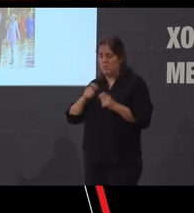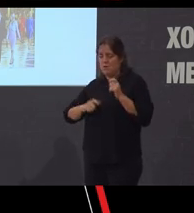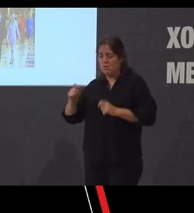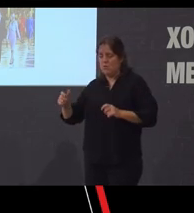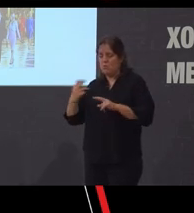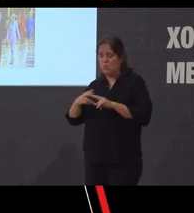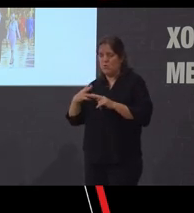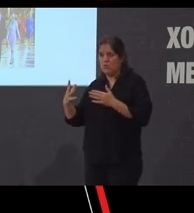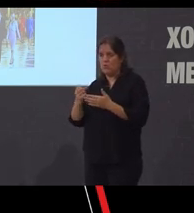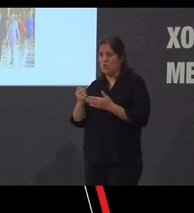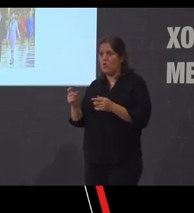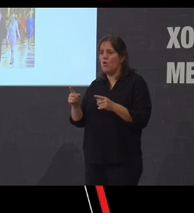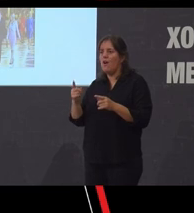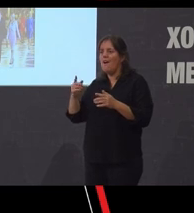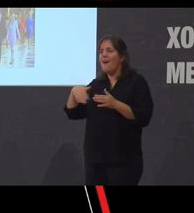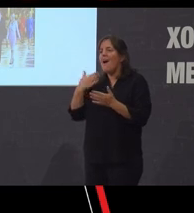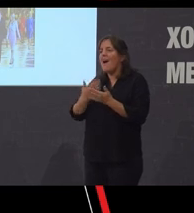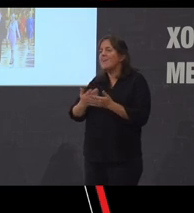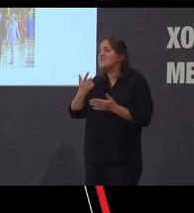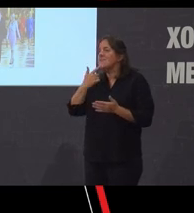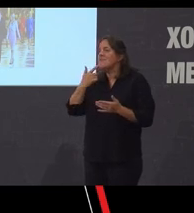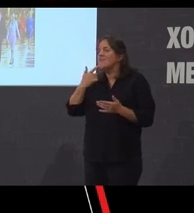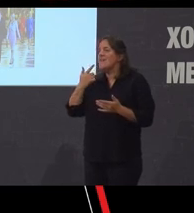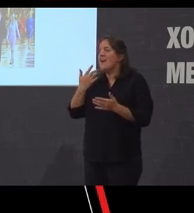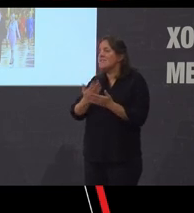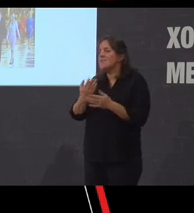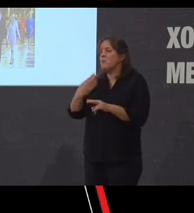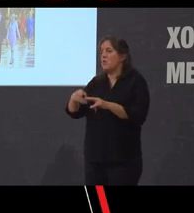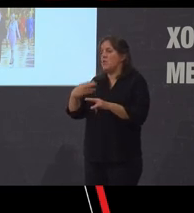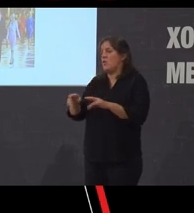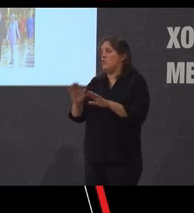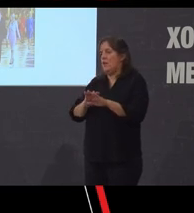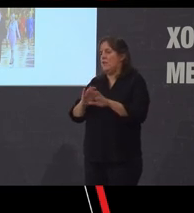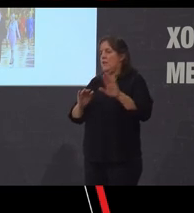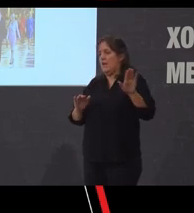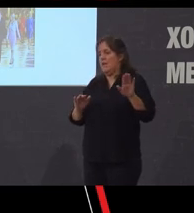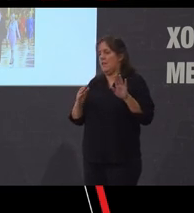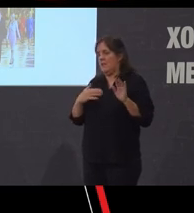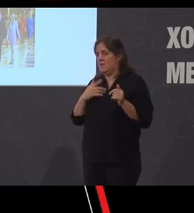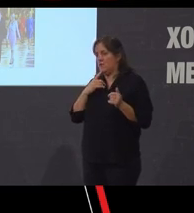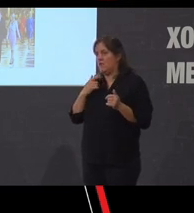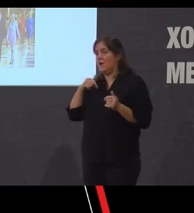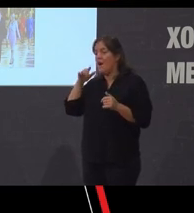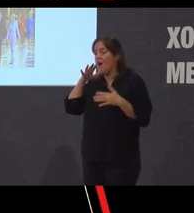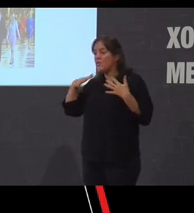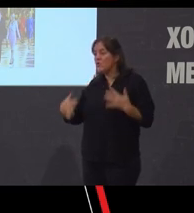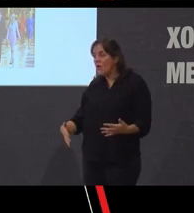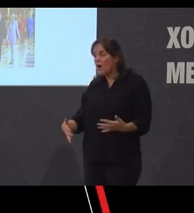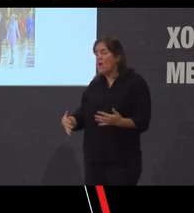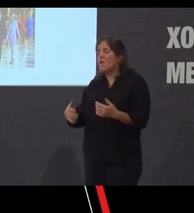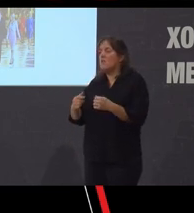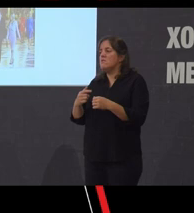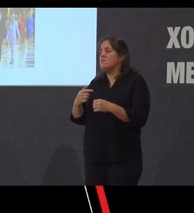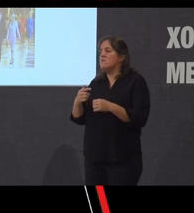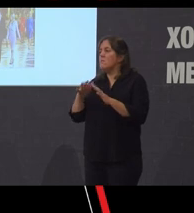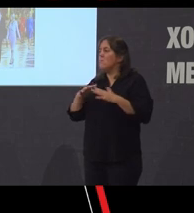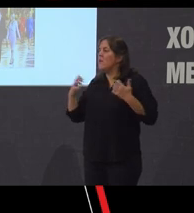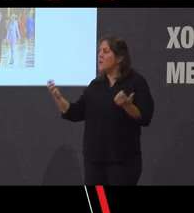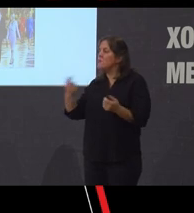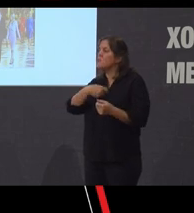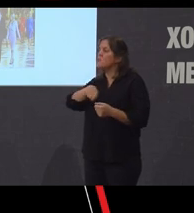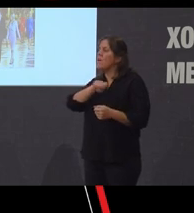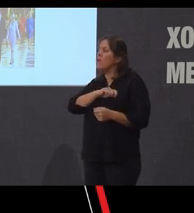os políticos, incluso políticos de esquerdas. A día de hoxe, no Parlamento Español non